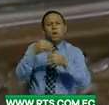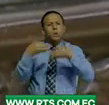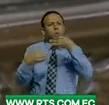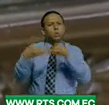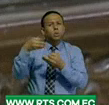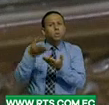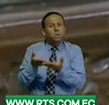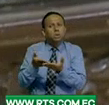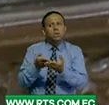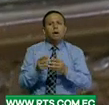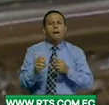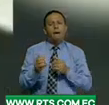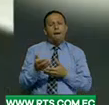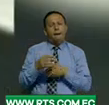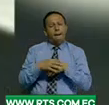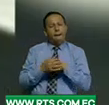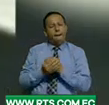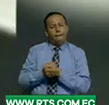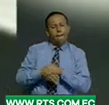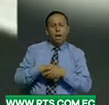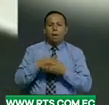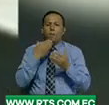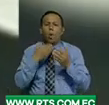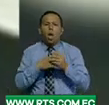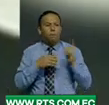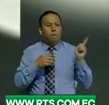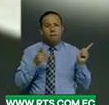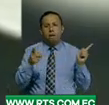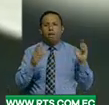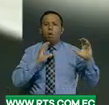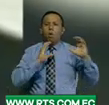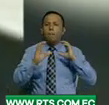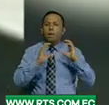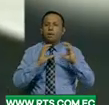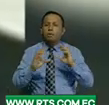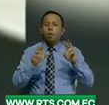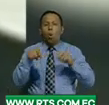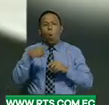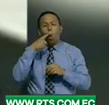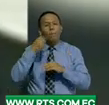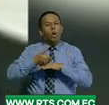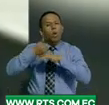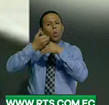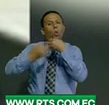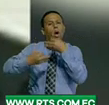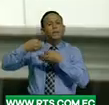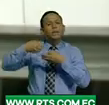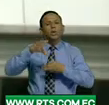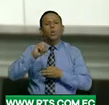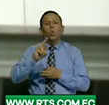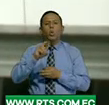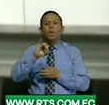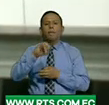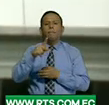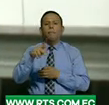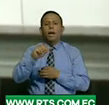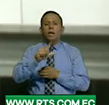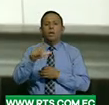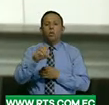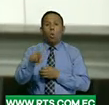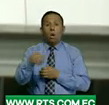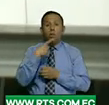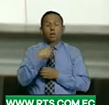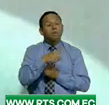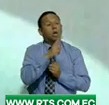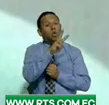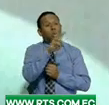del país conversaciones involucran al juez Emerson curipa el mismo habría solicitado 200,000